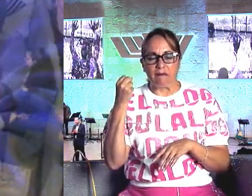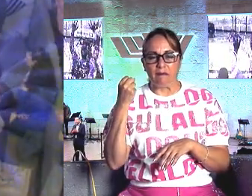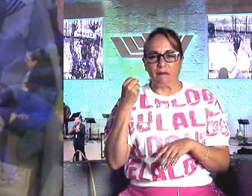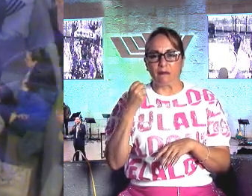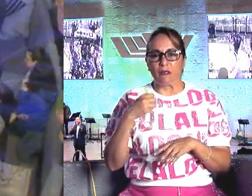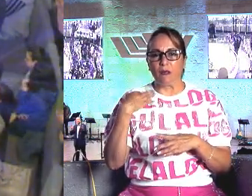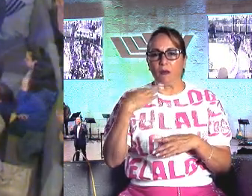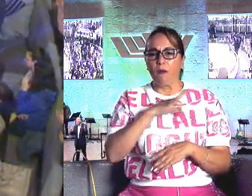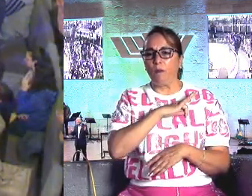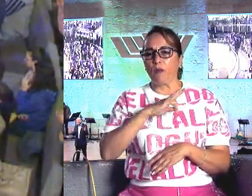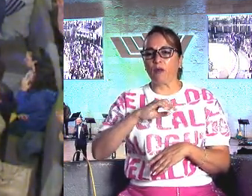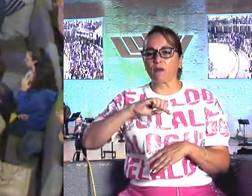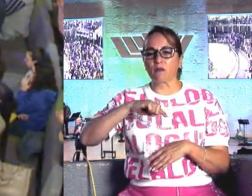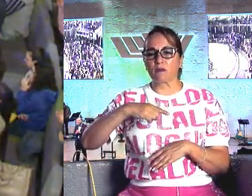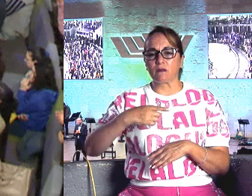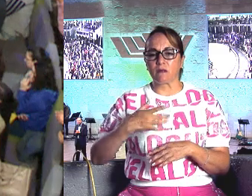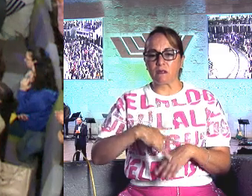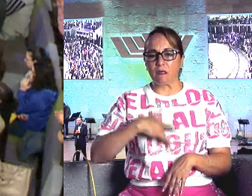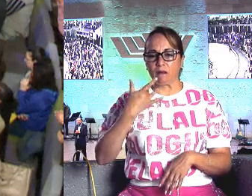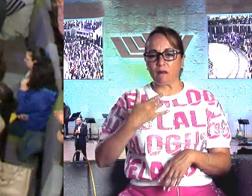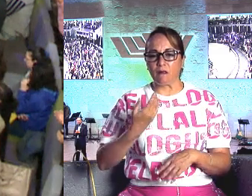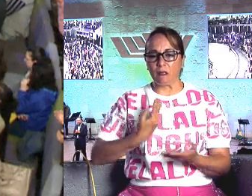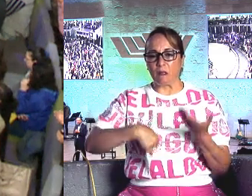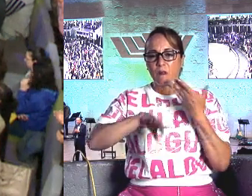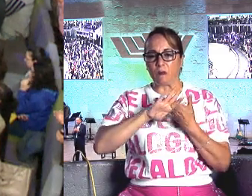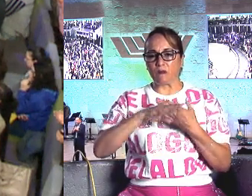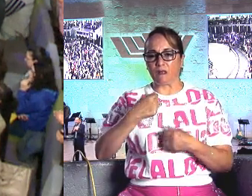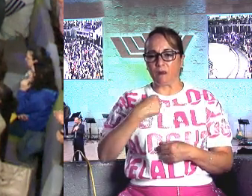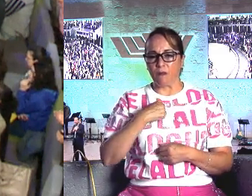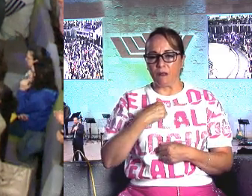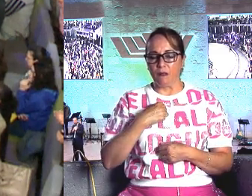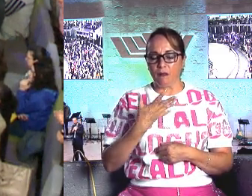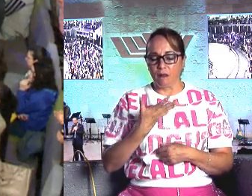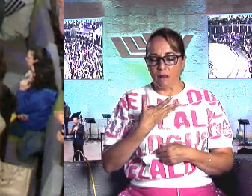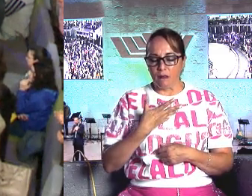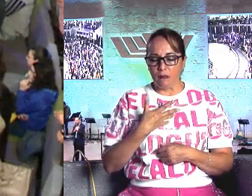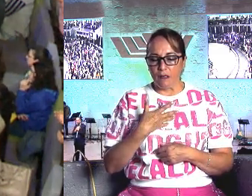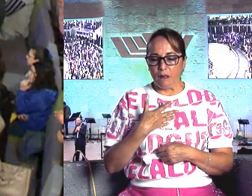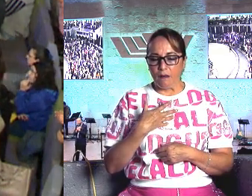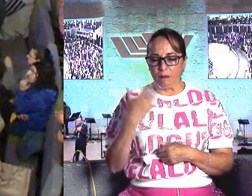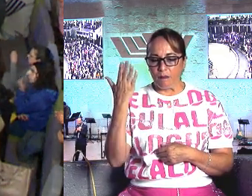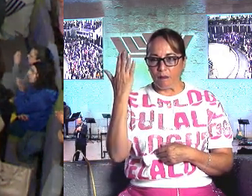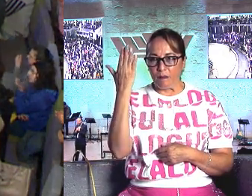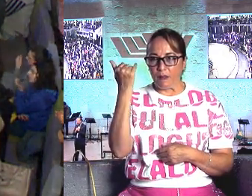que puedo sentir contra ti, Señor. Y te tengo que pedir perdón por eso.